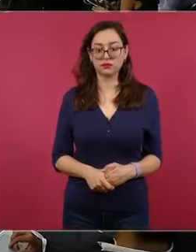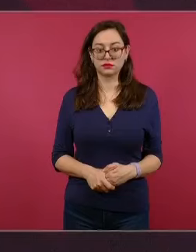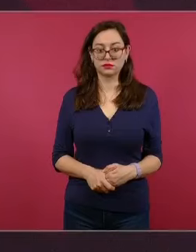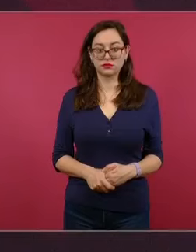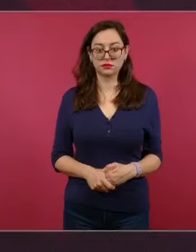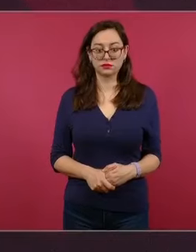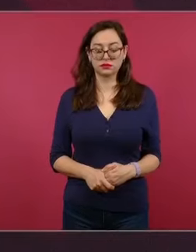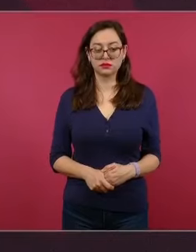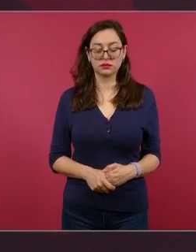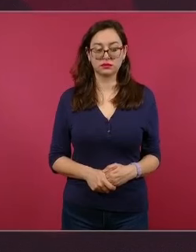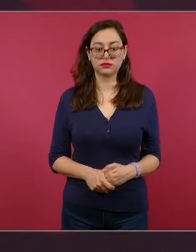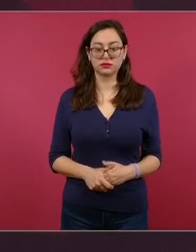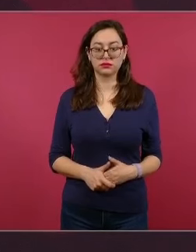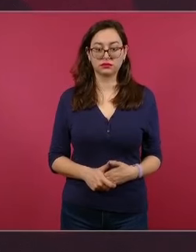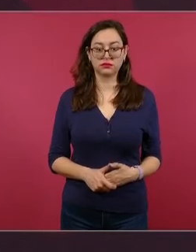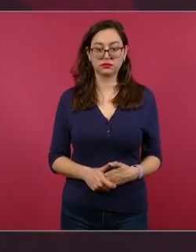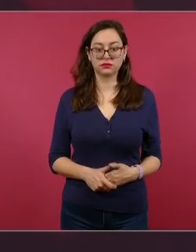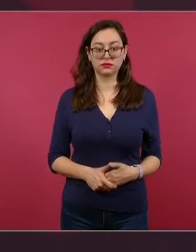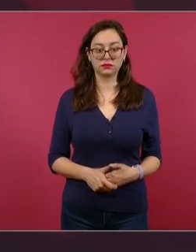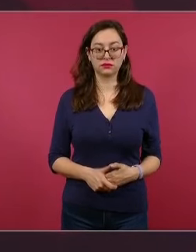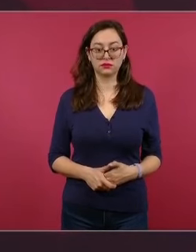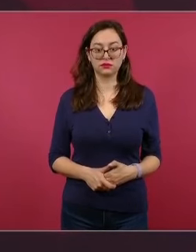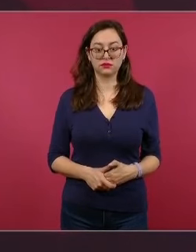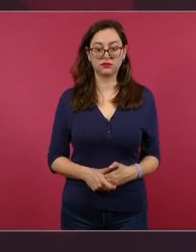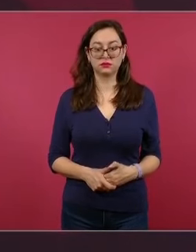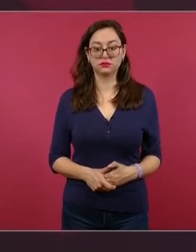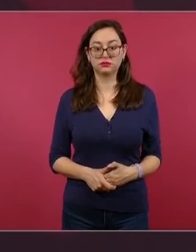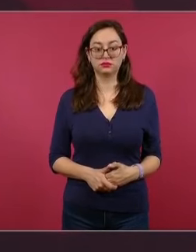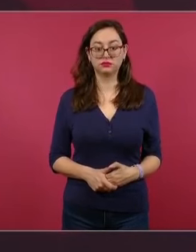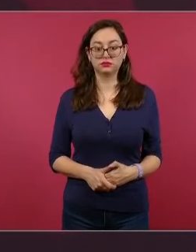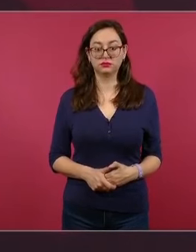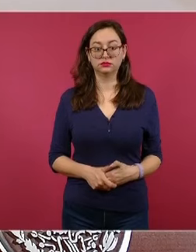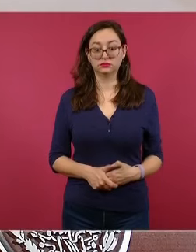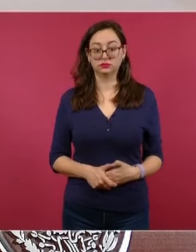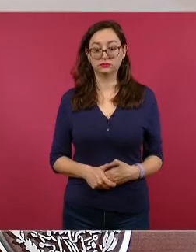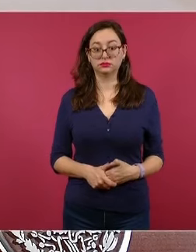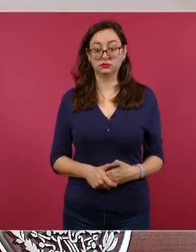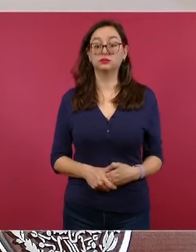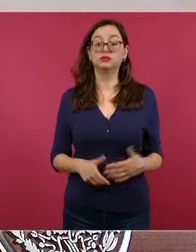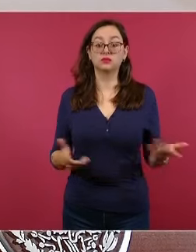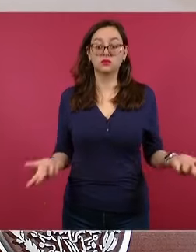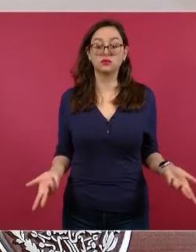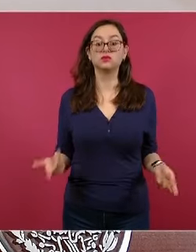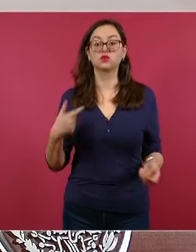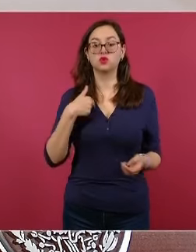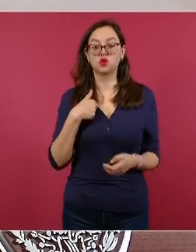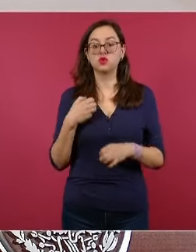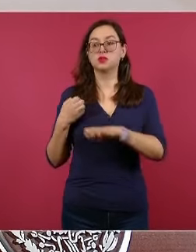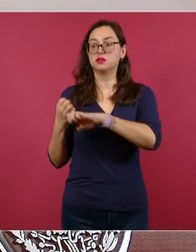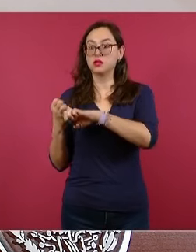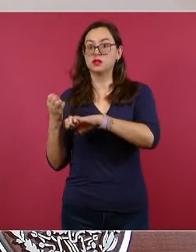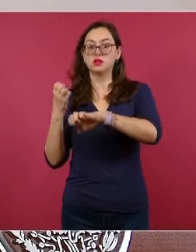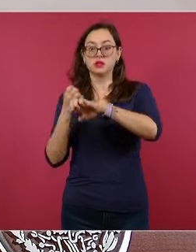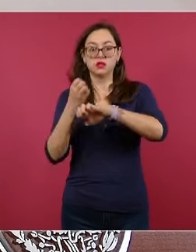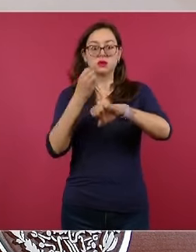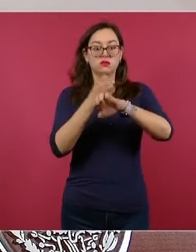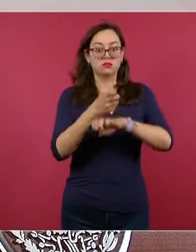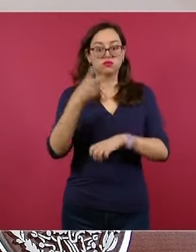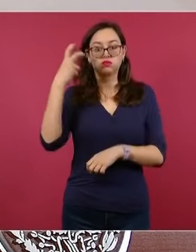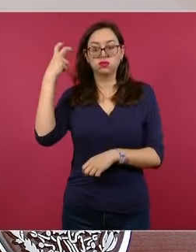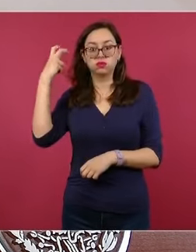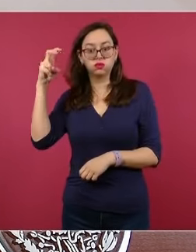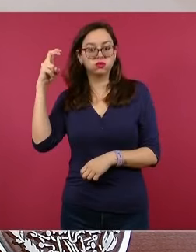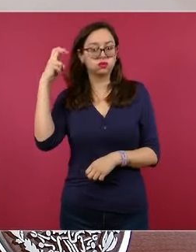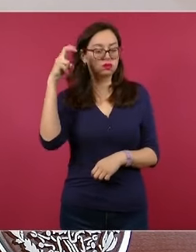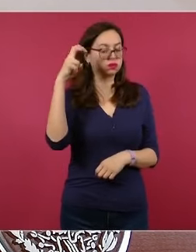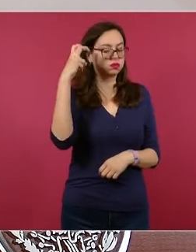que tengo este tiempo visitando los estados nunca había